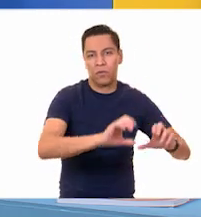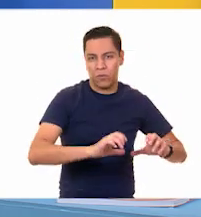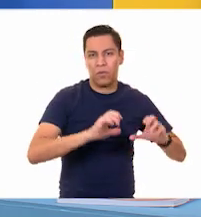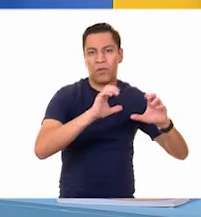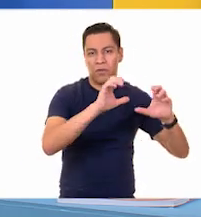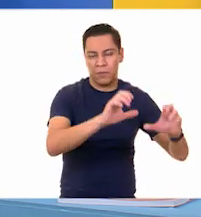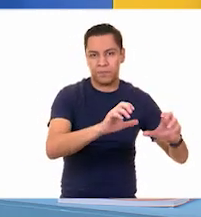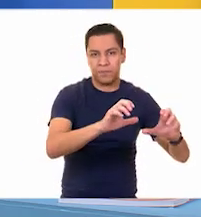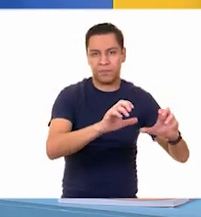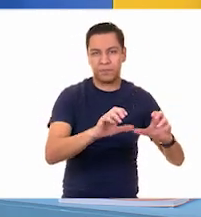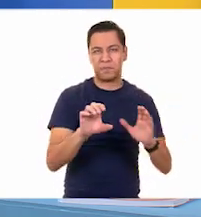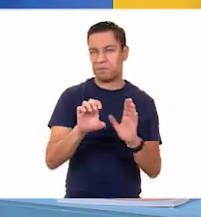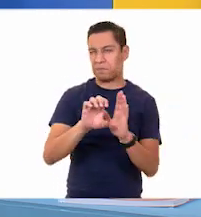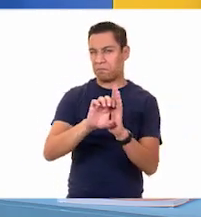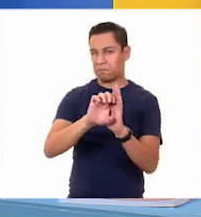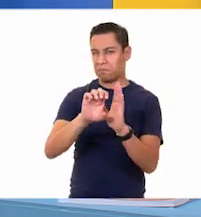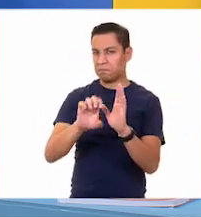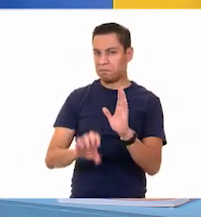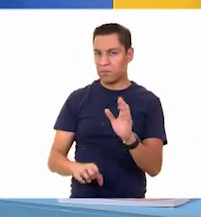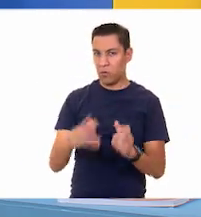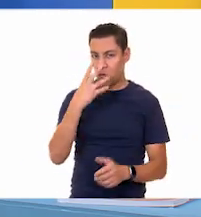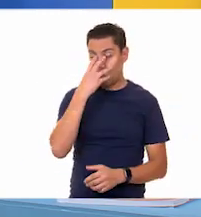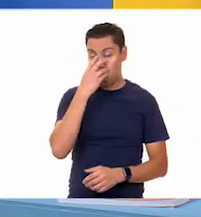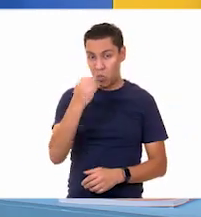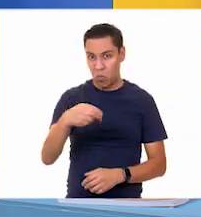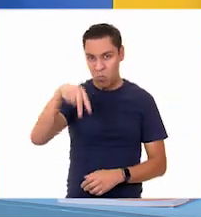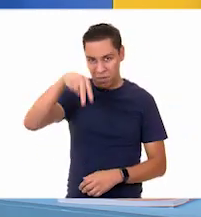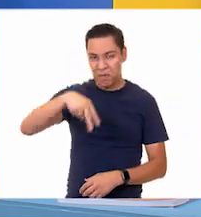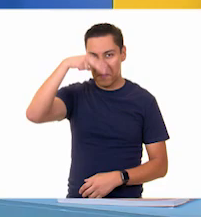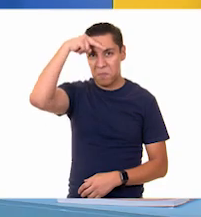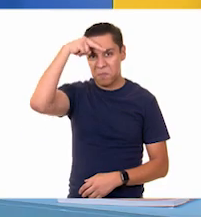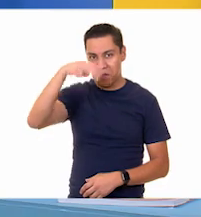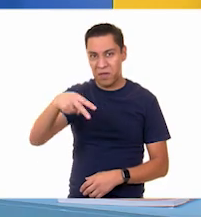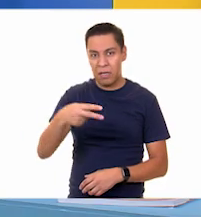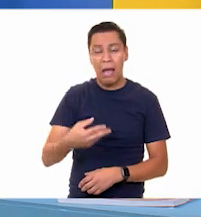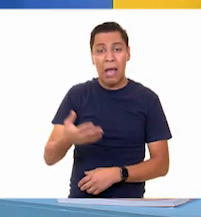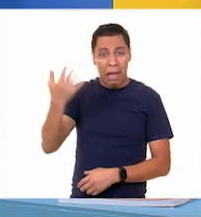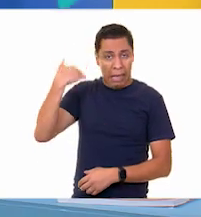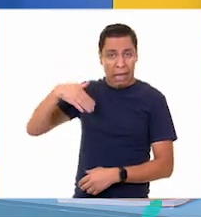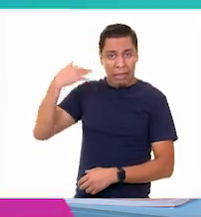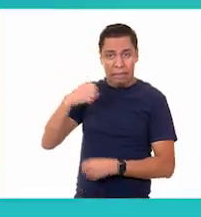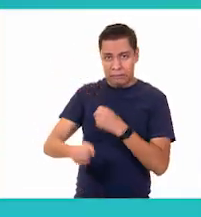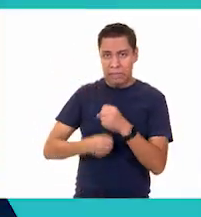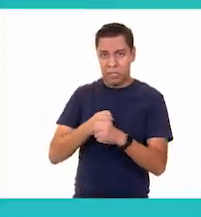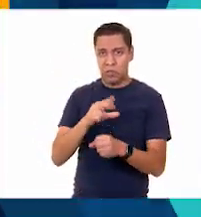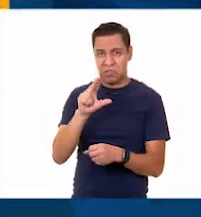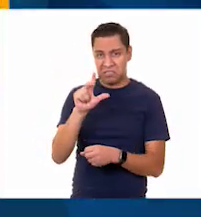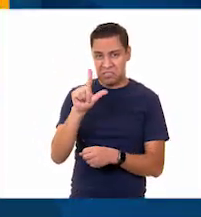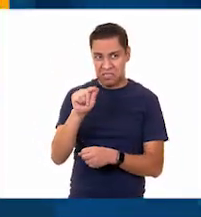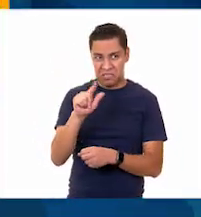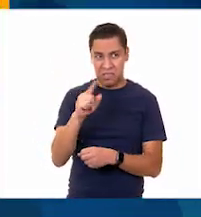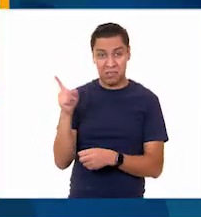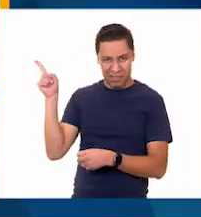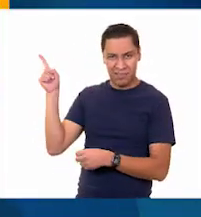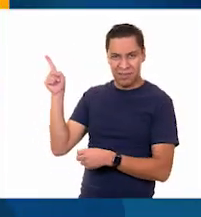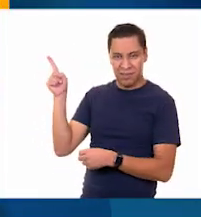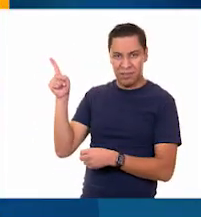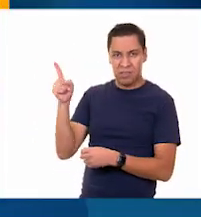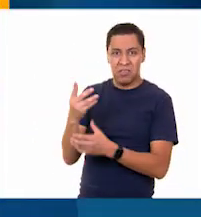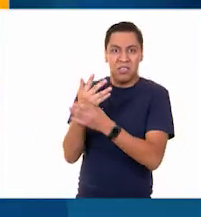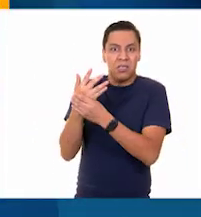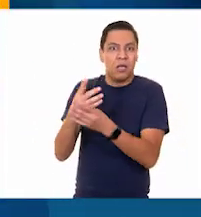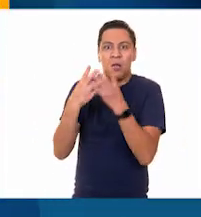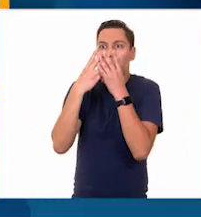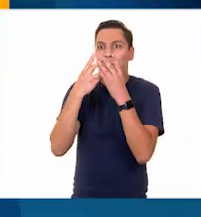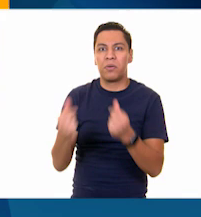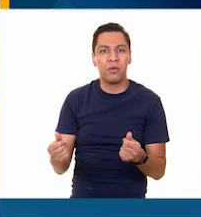ejemplo es el caso de la recuperación del lobo mexicano, que había sido declarado extinto en los años 70, pero que,